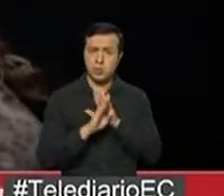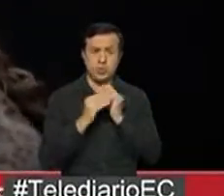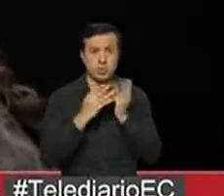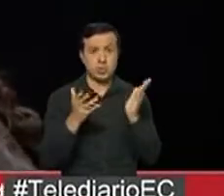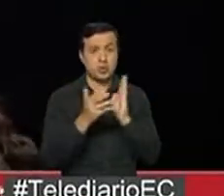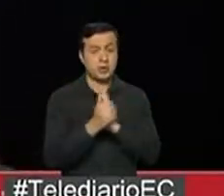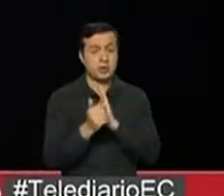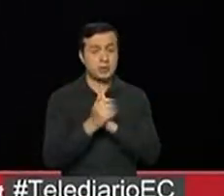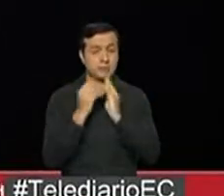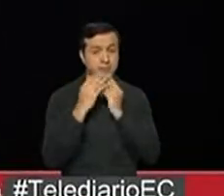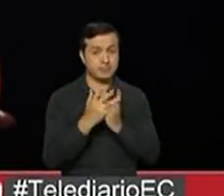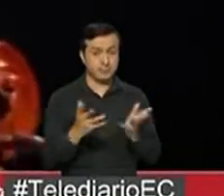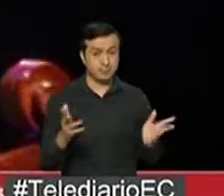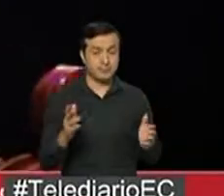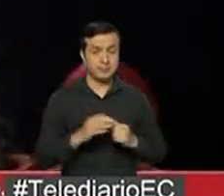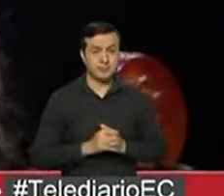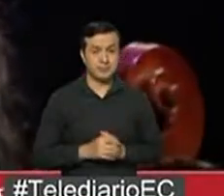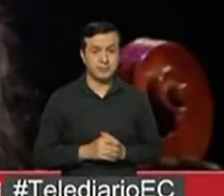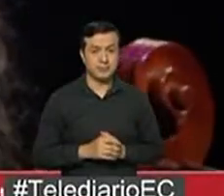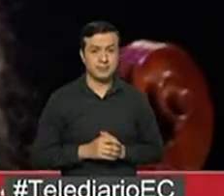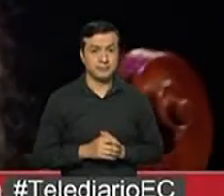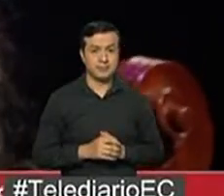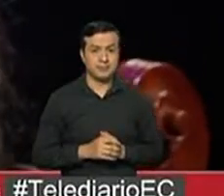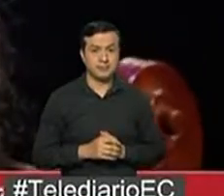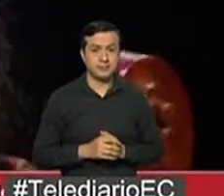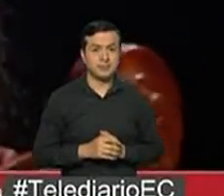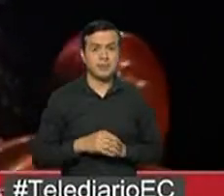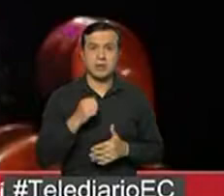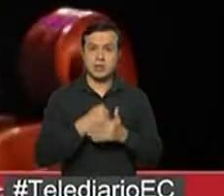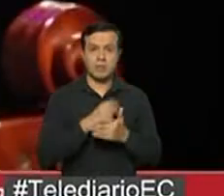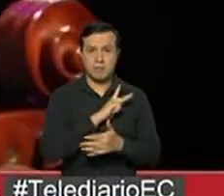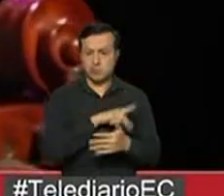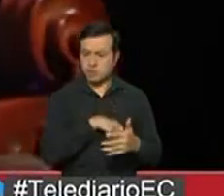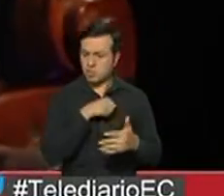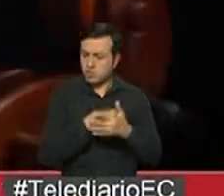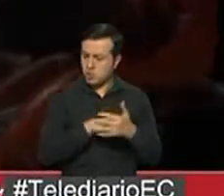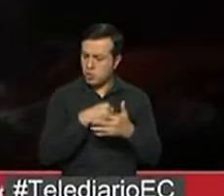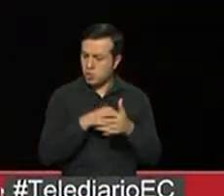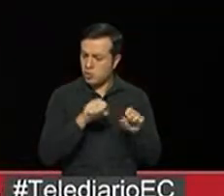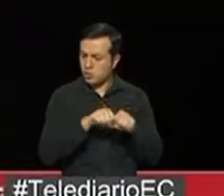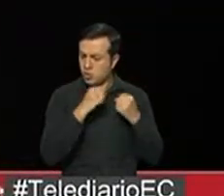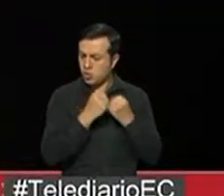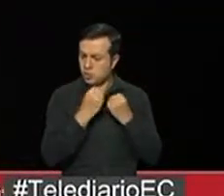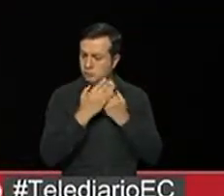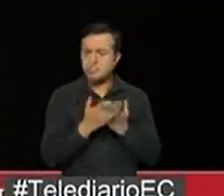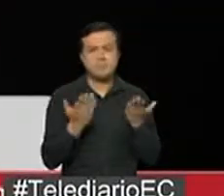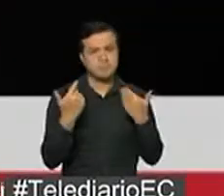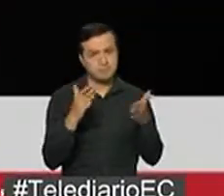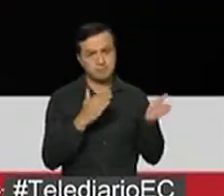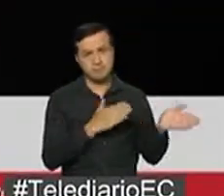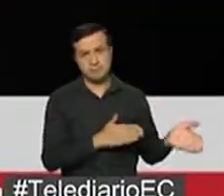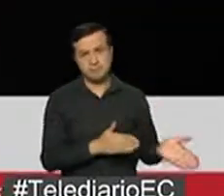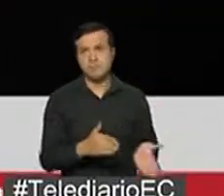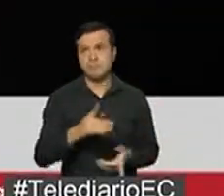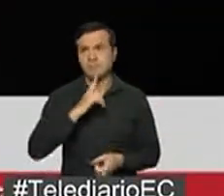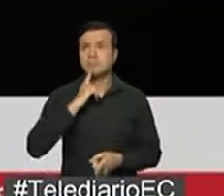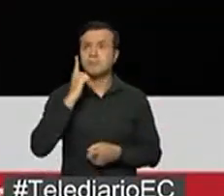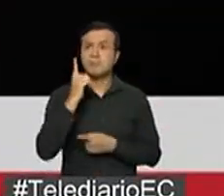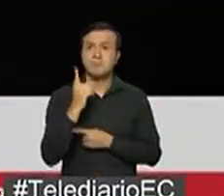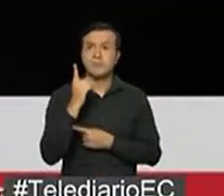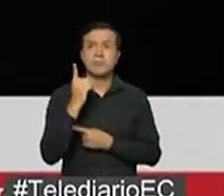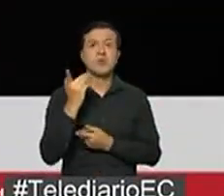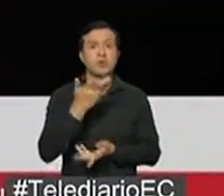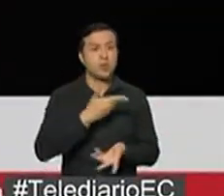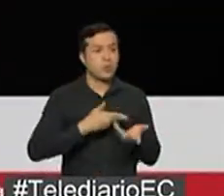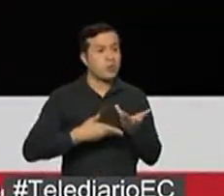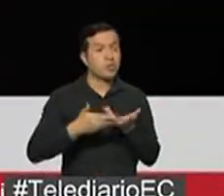habilidades más que es un reto personal es un reto de la sociedad diría yo cuando se abren espacios